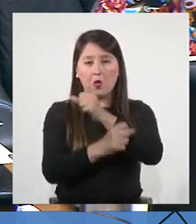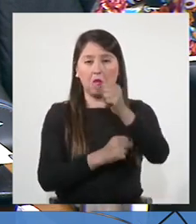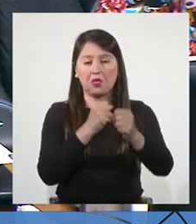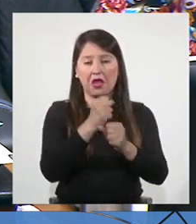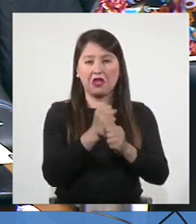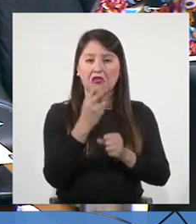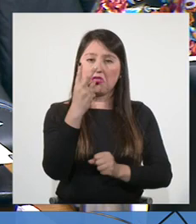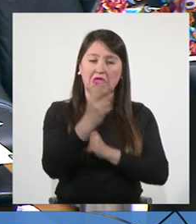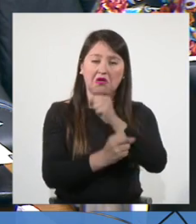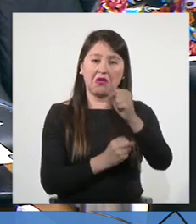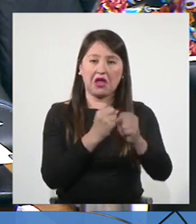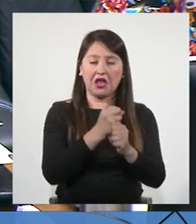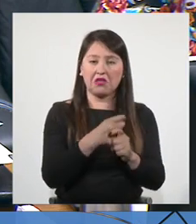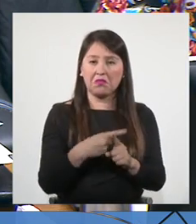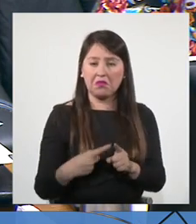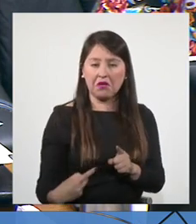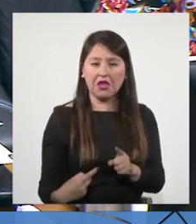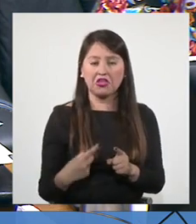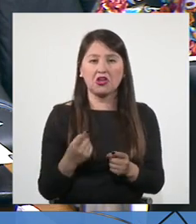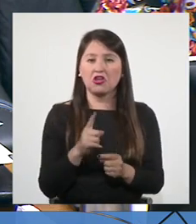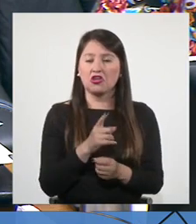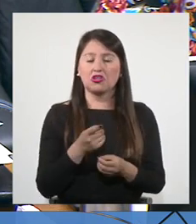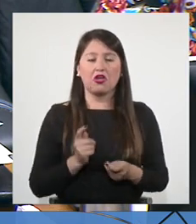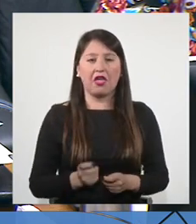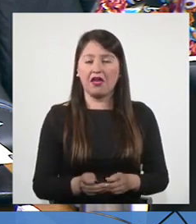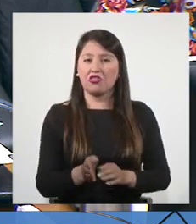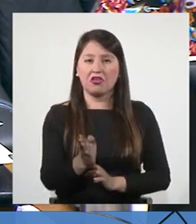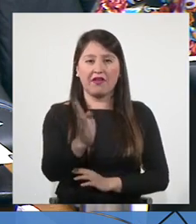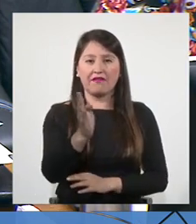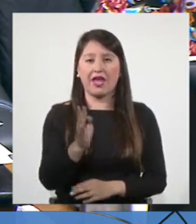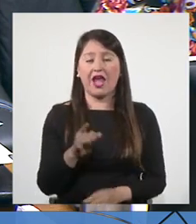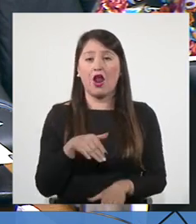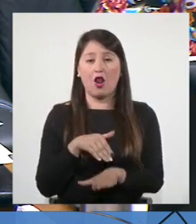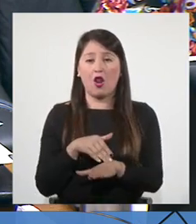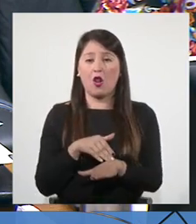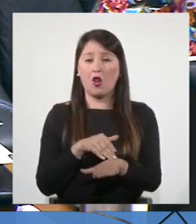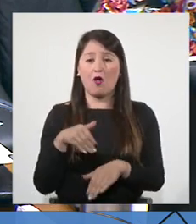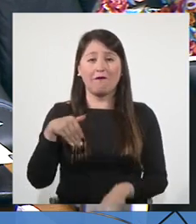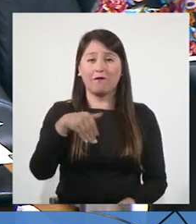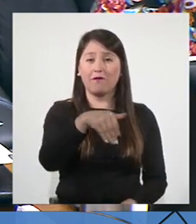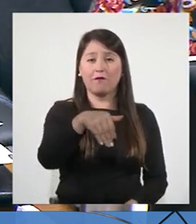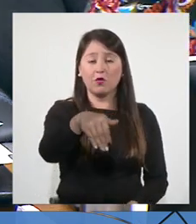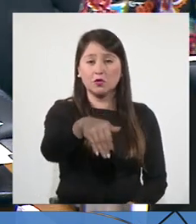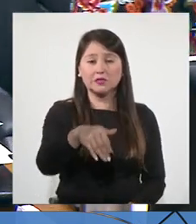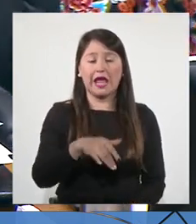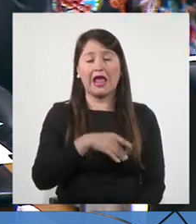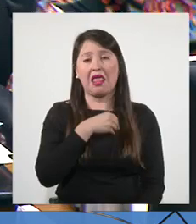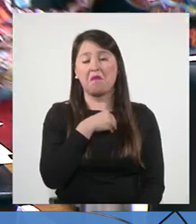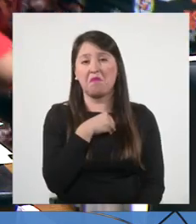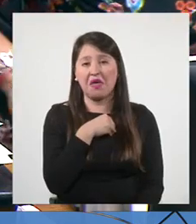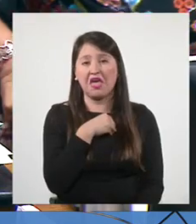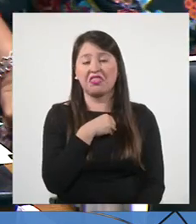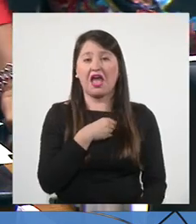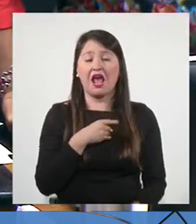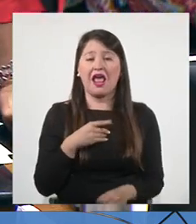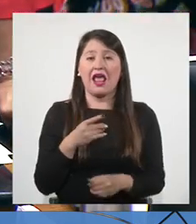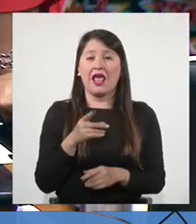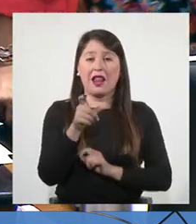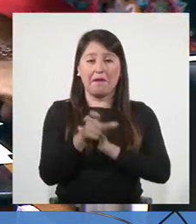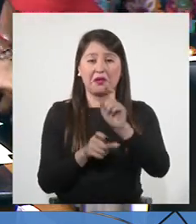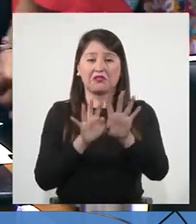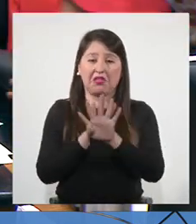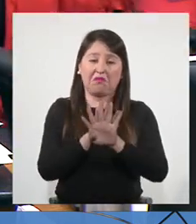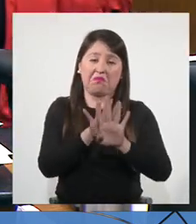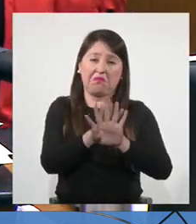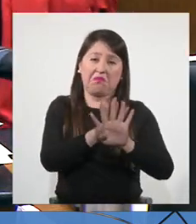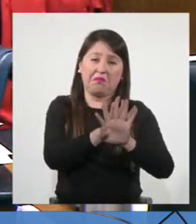años, todavía no se licita el Transantiago. Los buses dan lástima, la gente como sardina. Señor presidente, el peor transporte público de